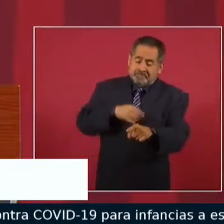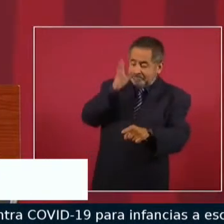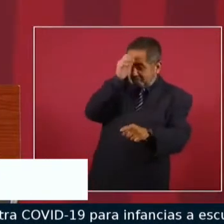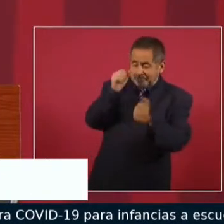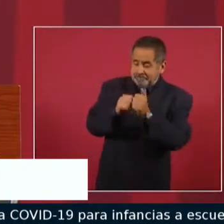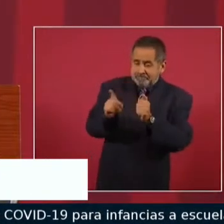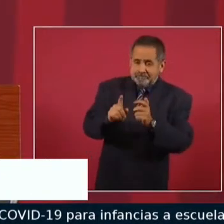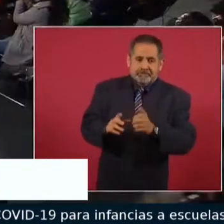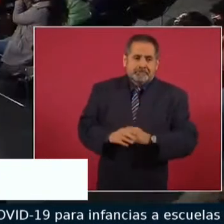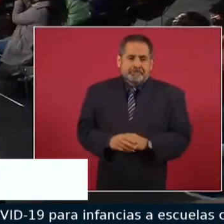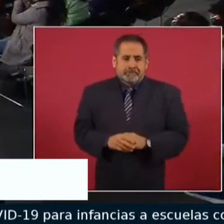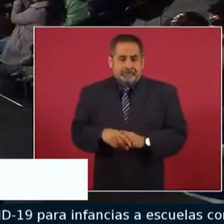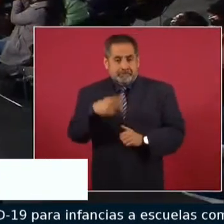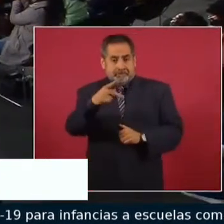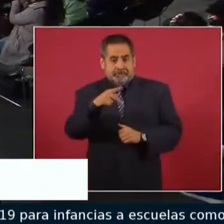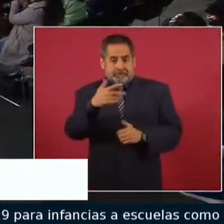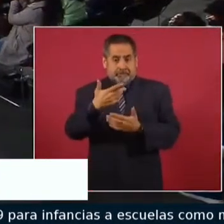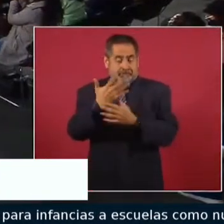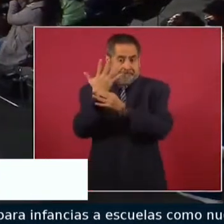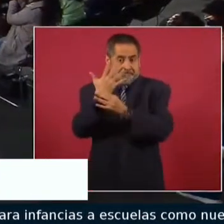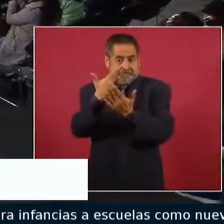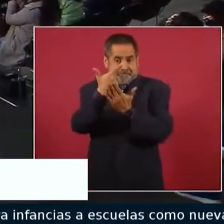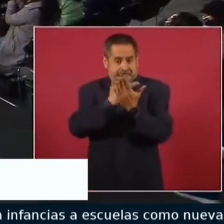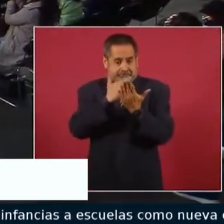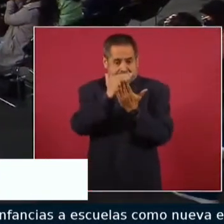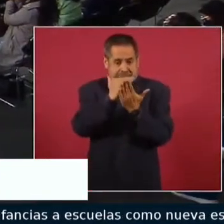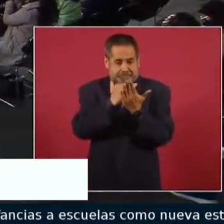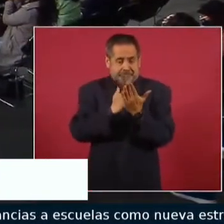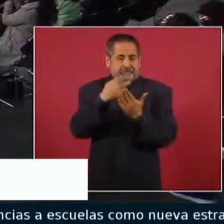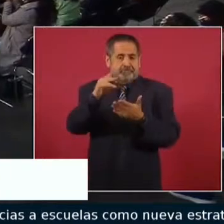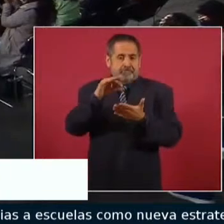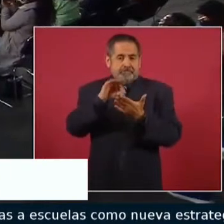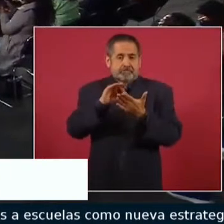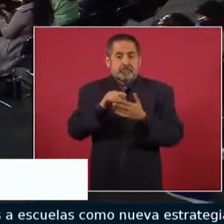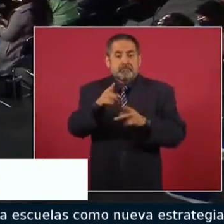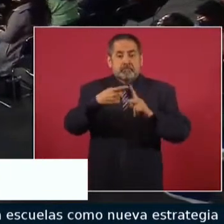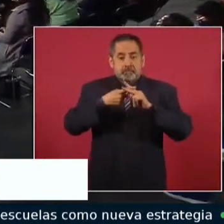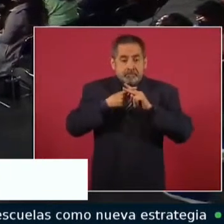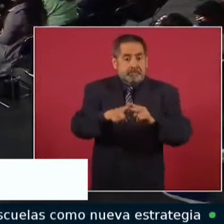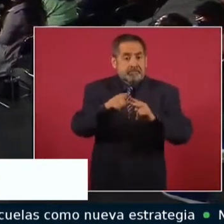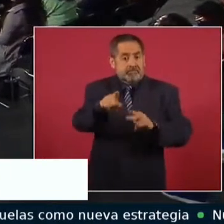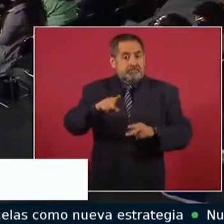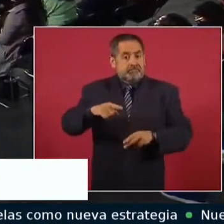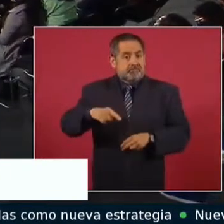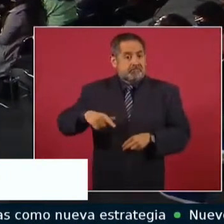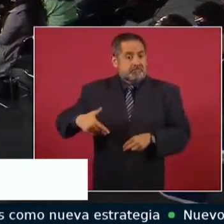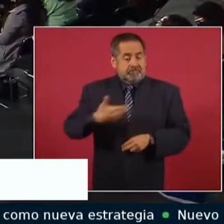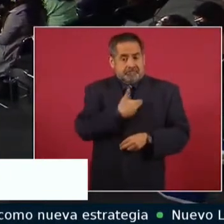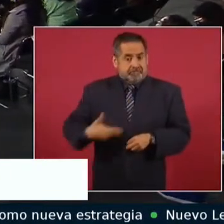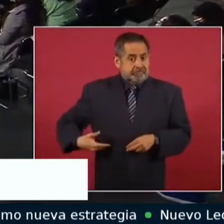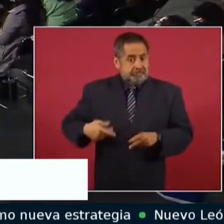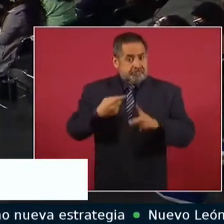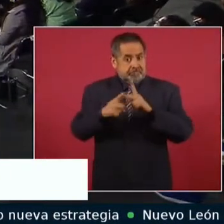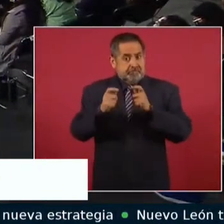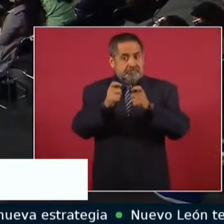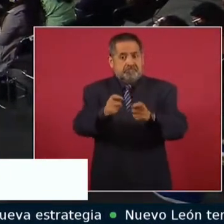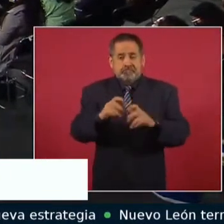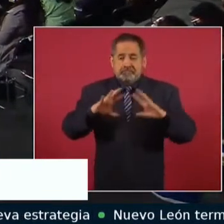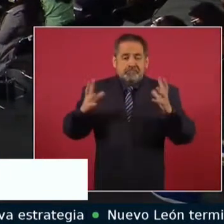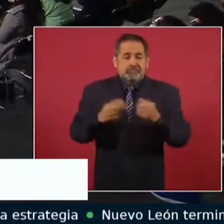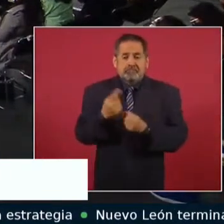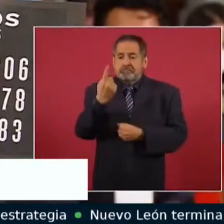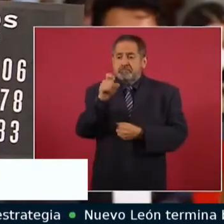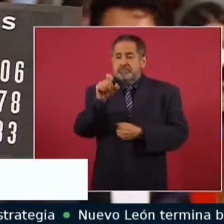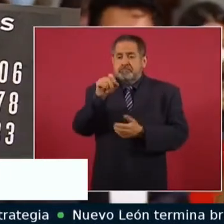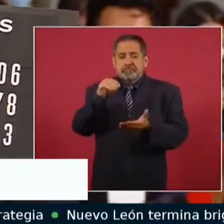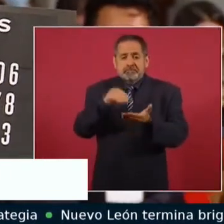de analizar la tendencia y la reducción porcentual de los homicidios en vez del acumulado, pues con todo respeto, pero no debería de